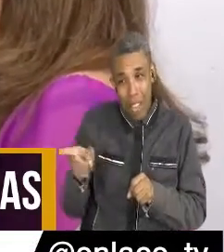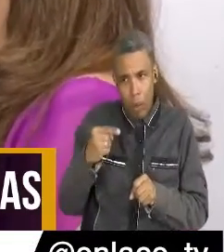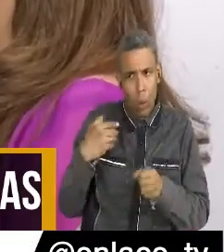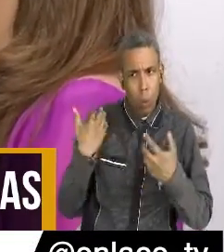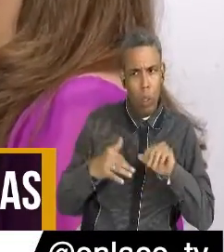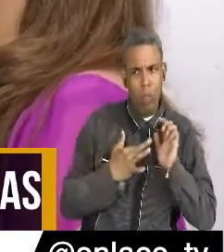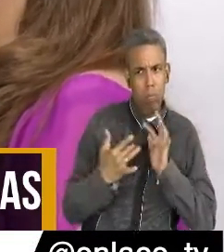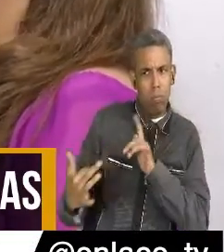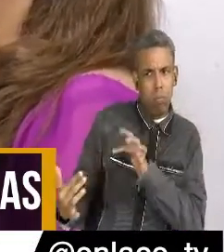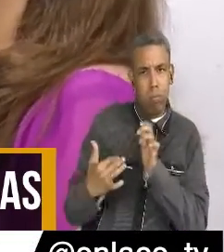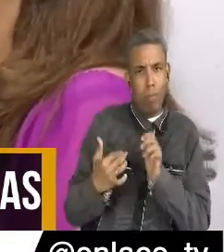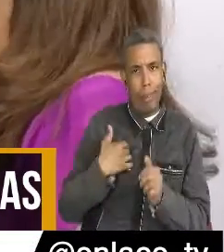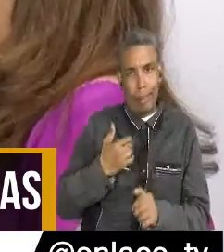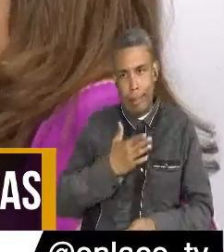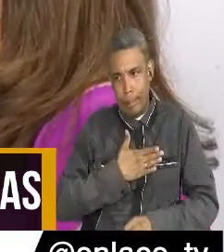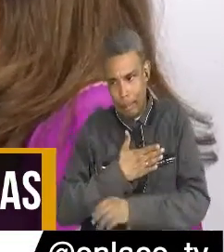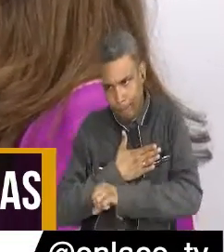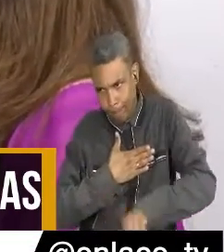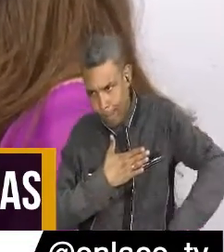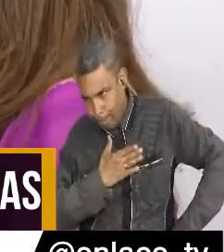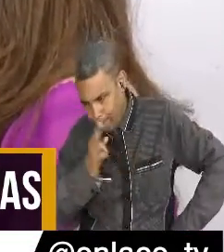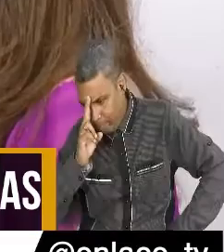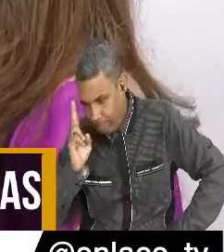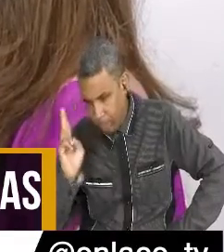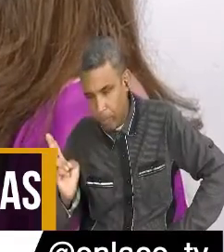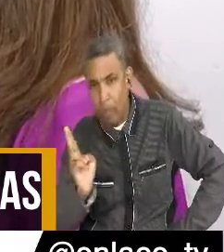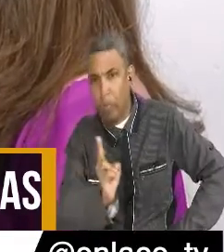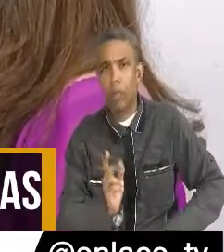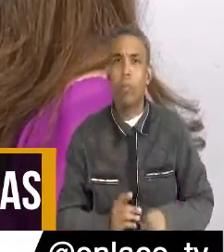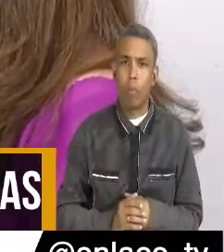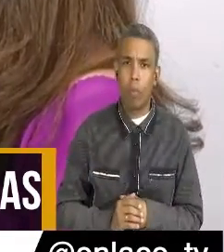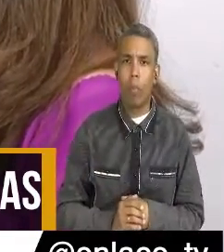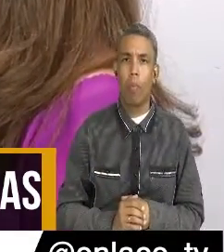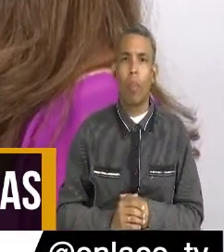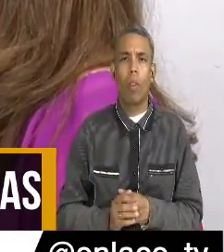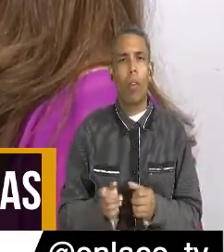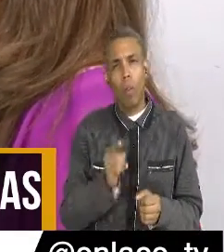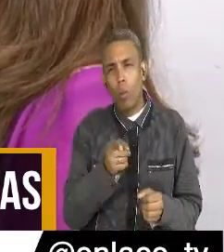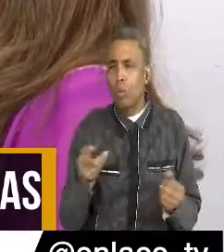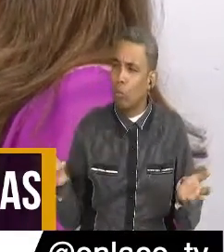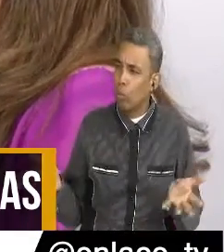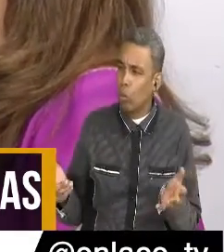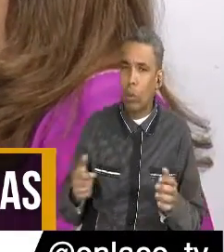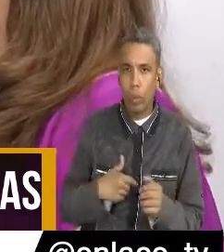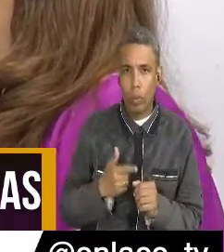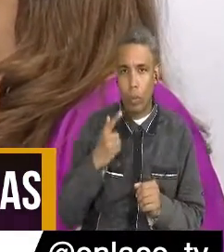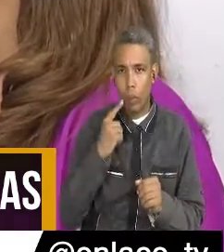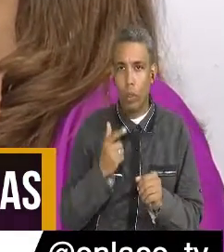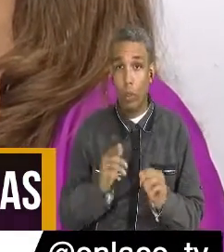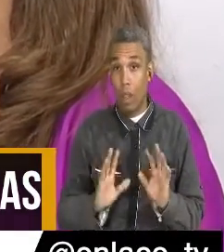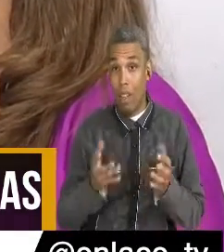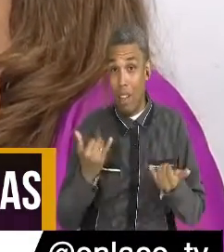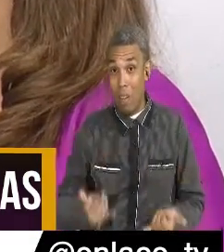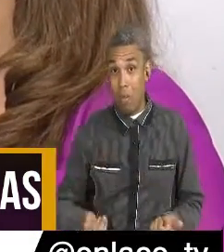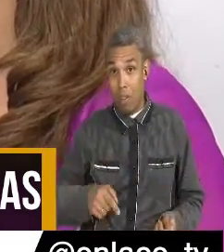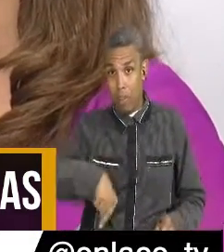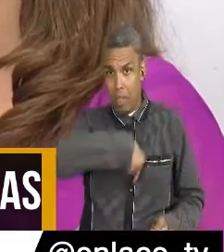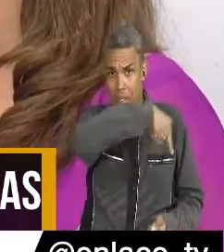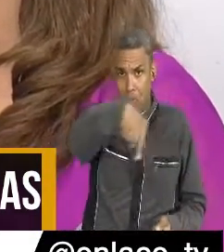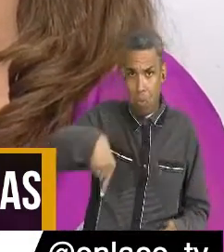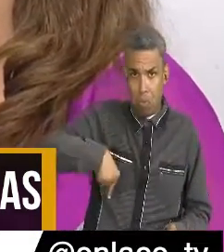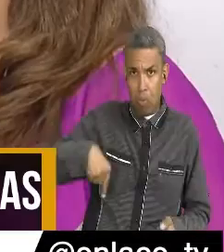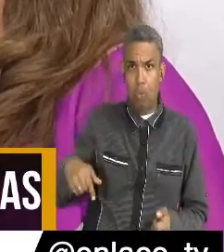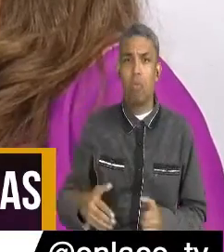comunidad para que se unan a Remángate? En este momento estamos en el Centro Comercial Éxito. Ahí estamos mostrando varios